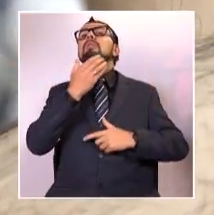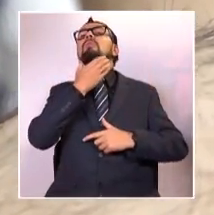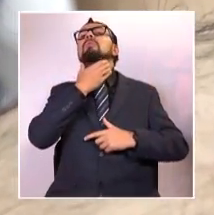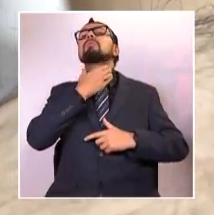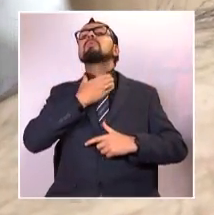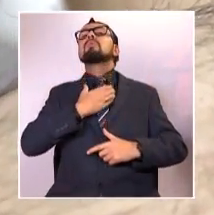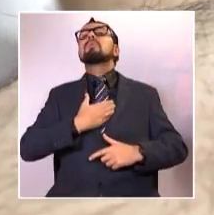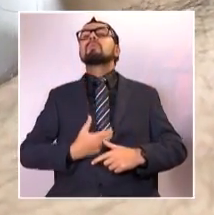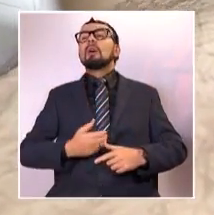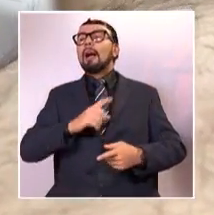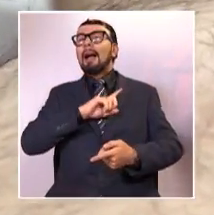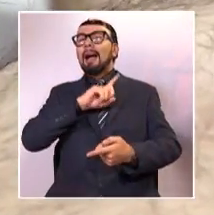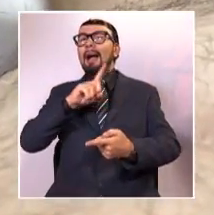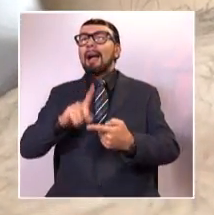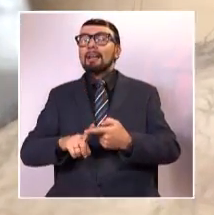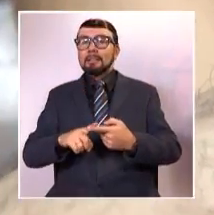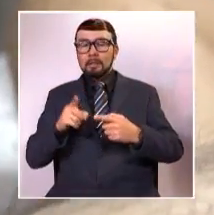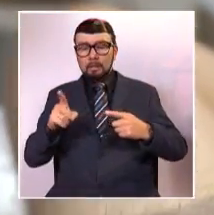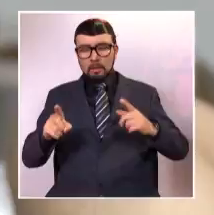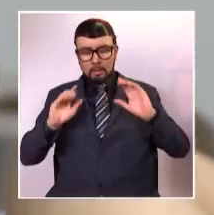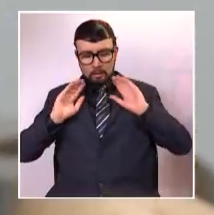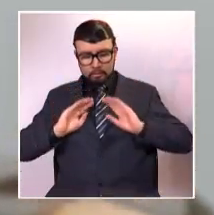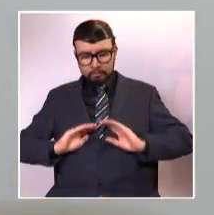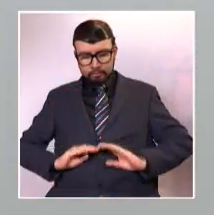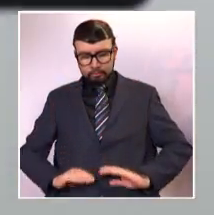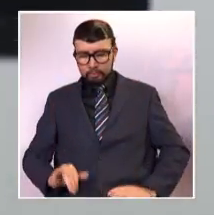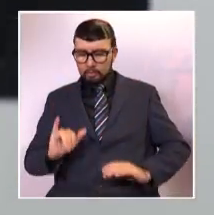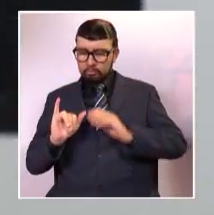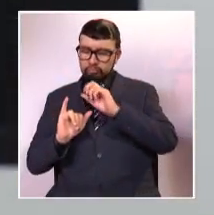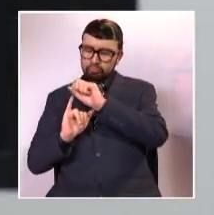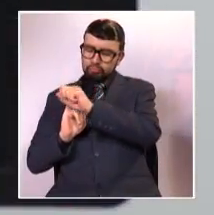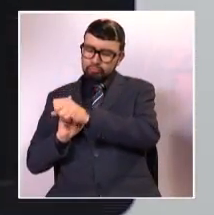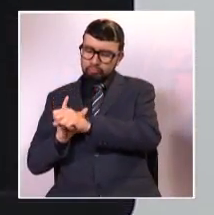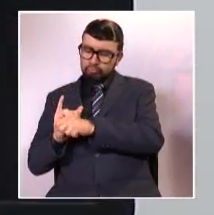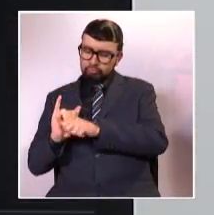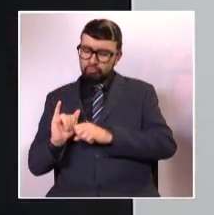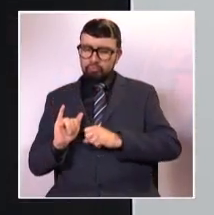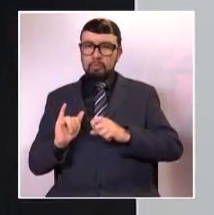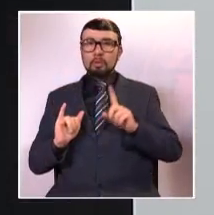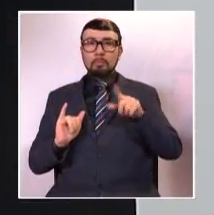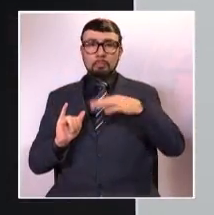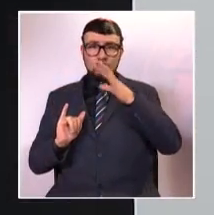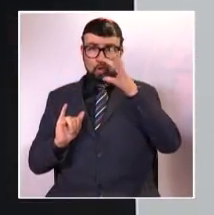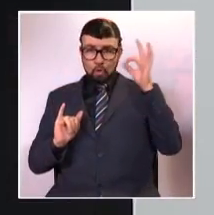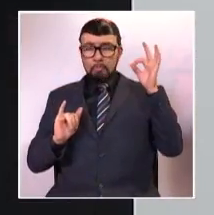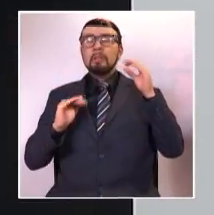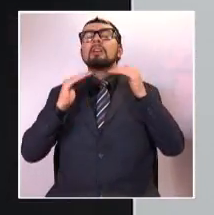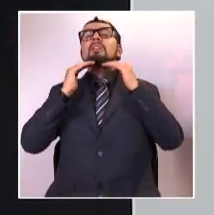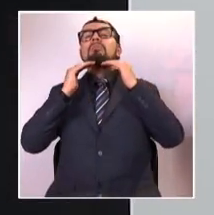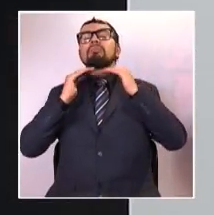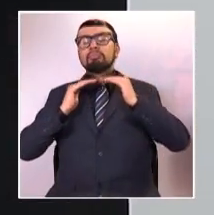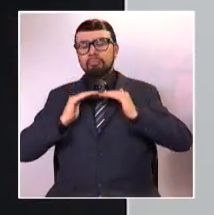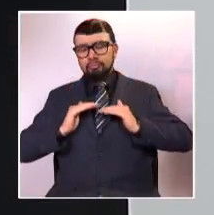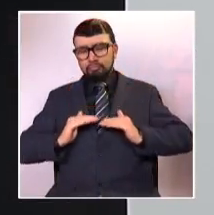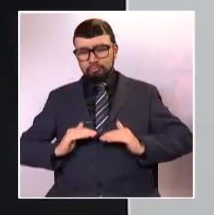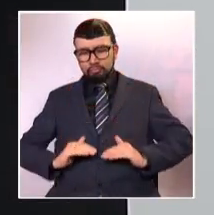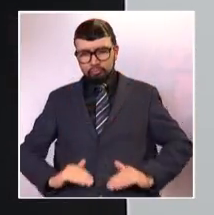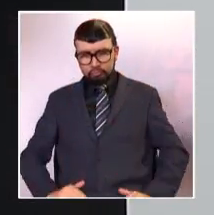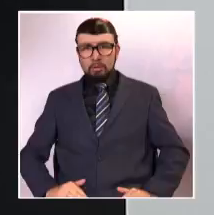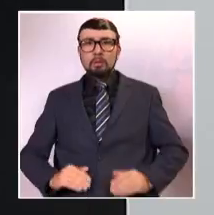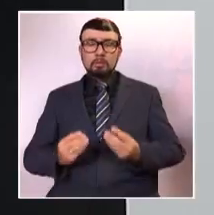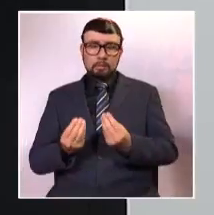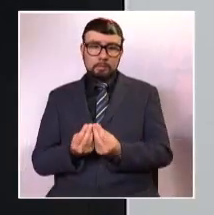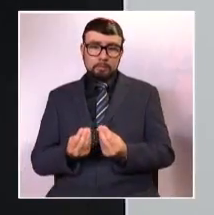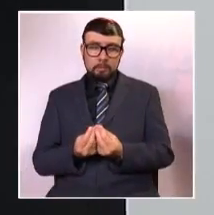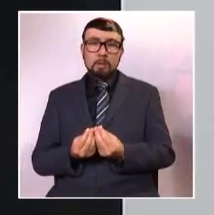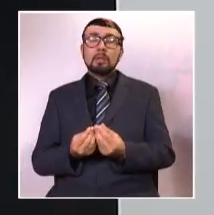los órganos pélvicos en la mujer, en el hombre hasta los testículos, incluyendo también el estudio de las mamas en el hombre, puesto que